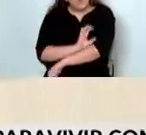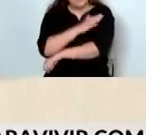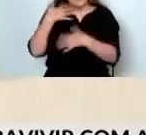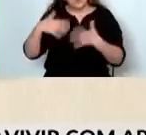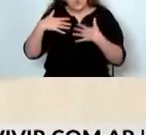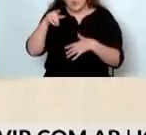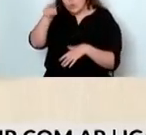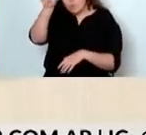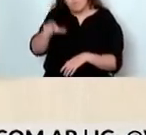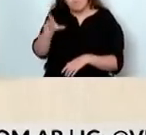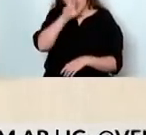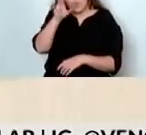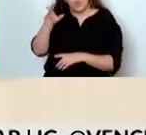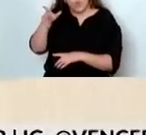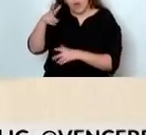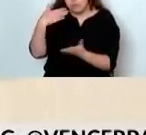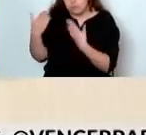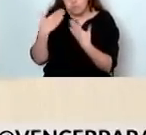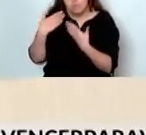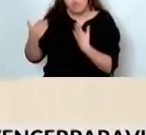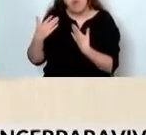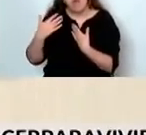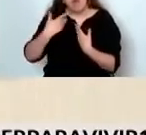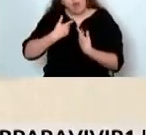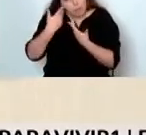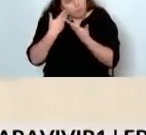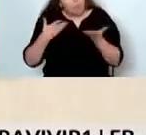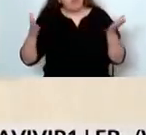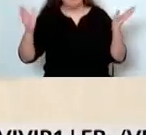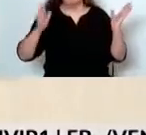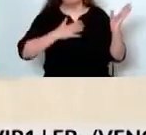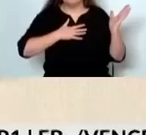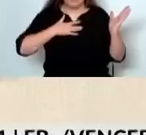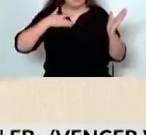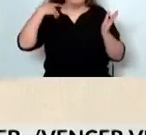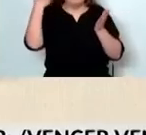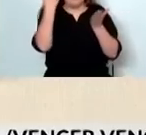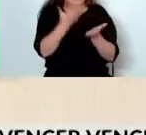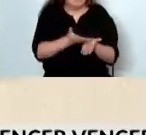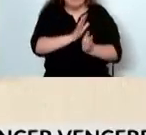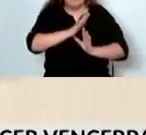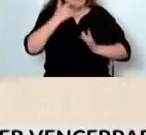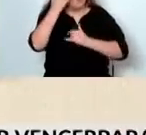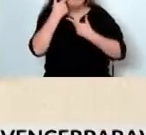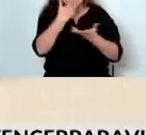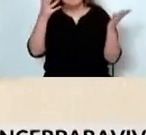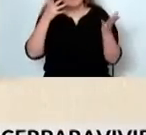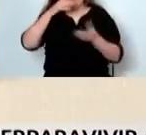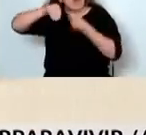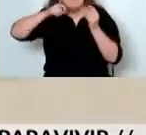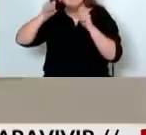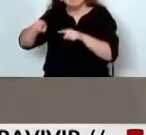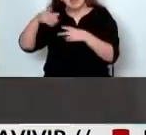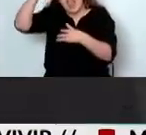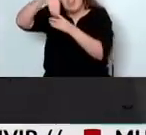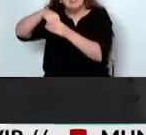esta charla pudo abrir su corazón y compartir lo que dentro de su familia había ocurrido,